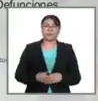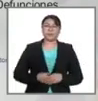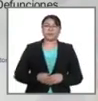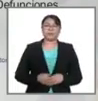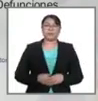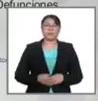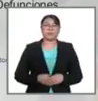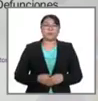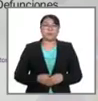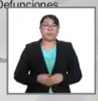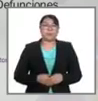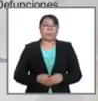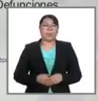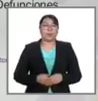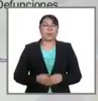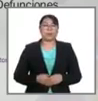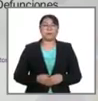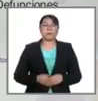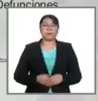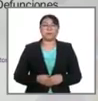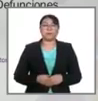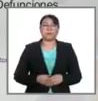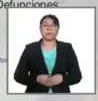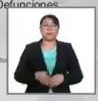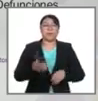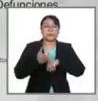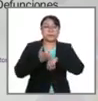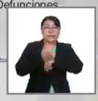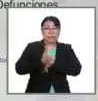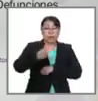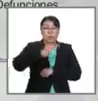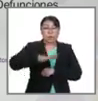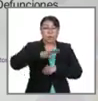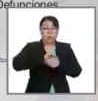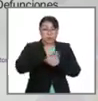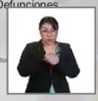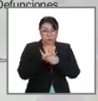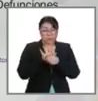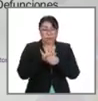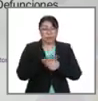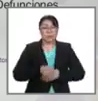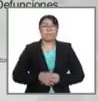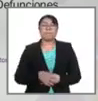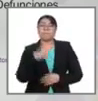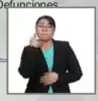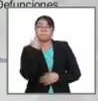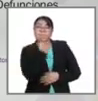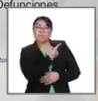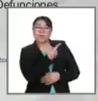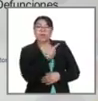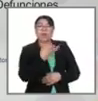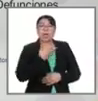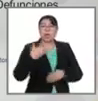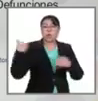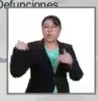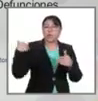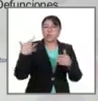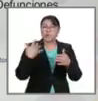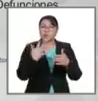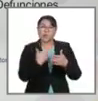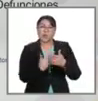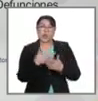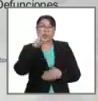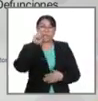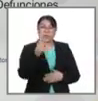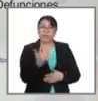corresponde a los casos que se están presentando en el panorama estatal por kobe 19 pueden ustedes observar que al día de hoy llevamos un total